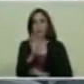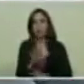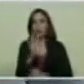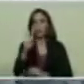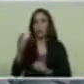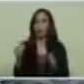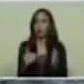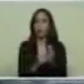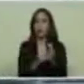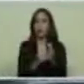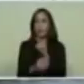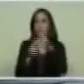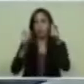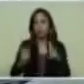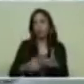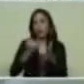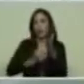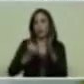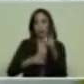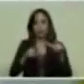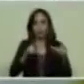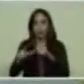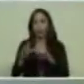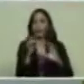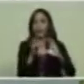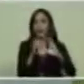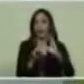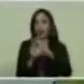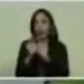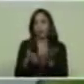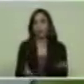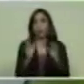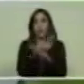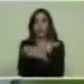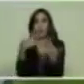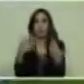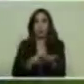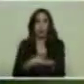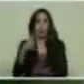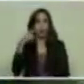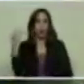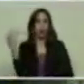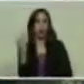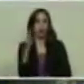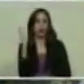18.554.000 inscritos en el Carnet de la Patria. 18 millones, una guará.